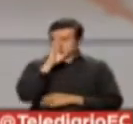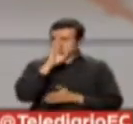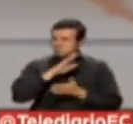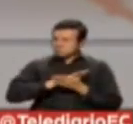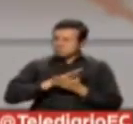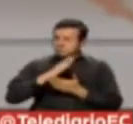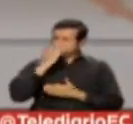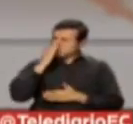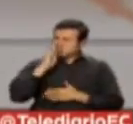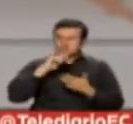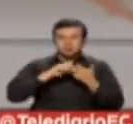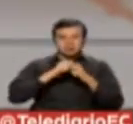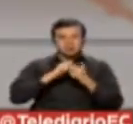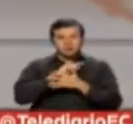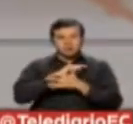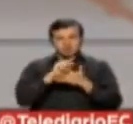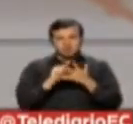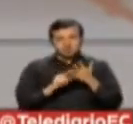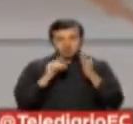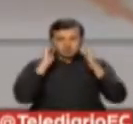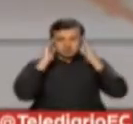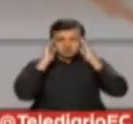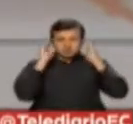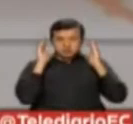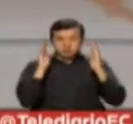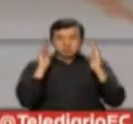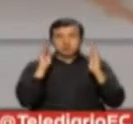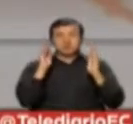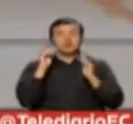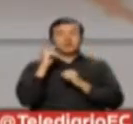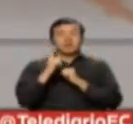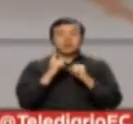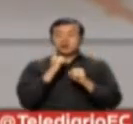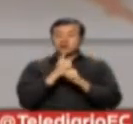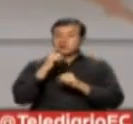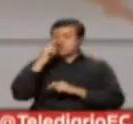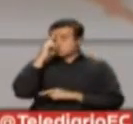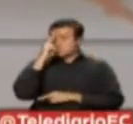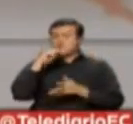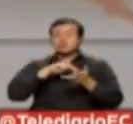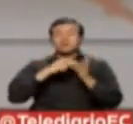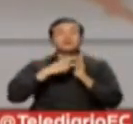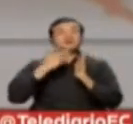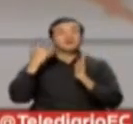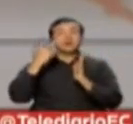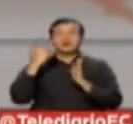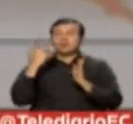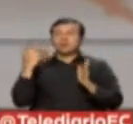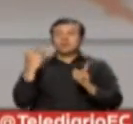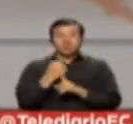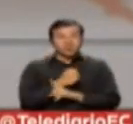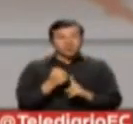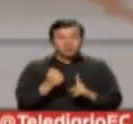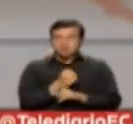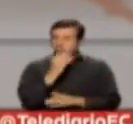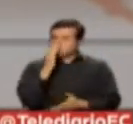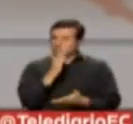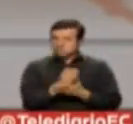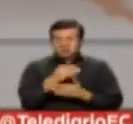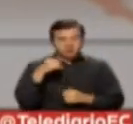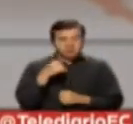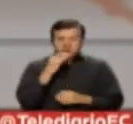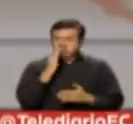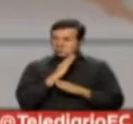que enfrentan los problemas que los trata entonces el año de respeto incluye la preocupación por cero tolerancia a la violencia sexual